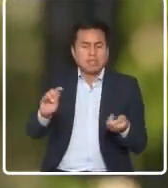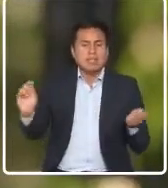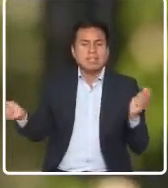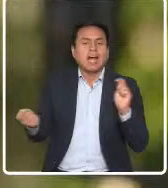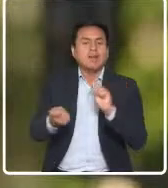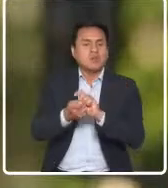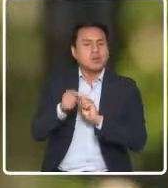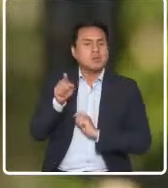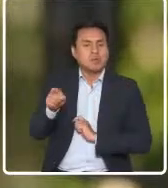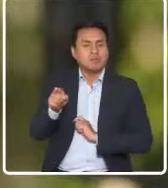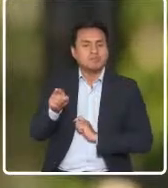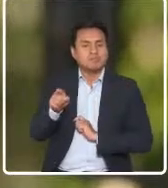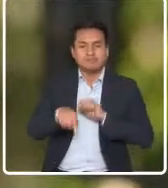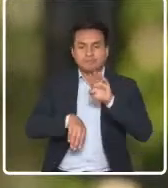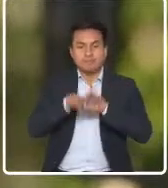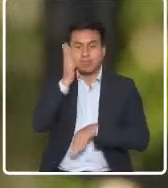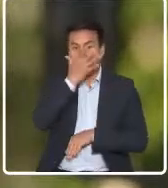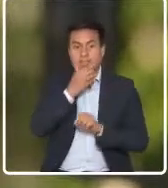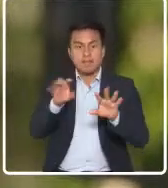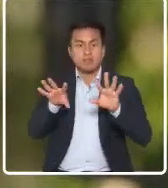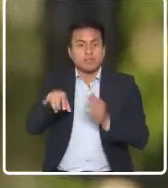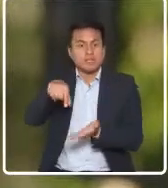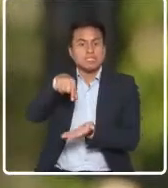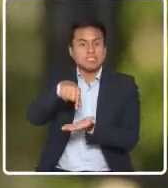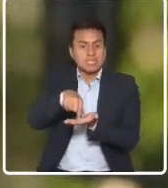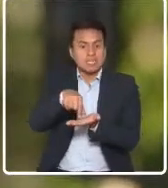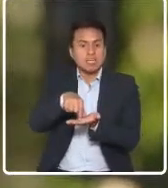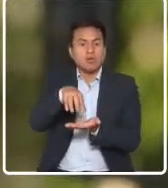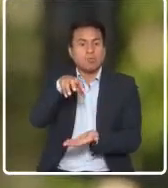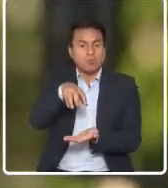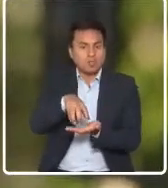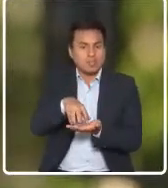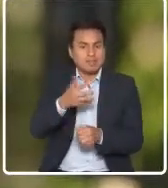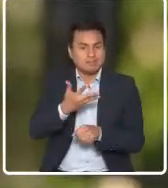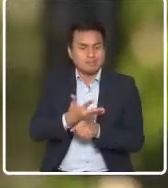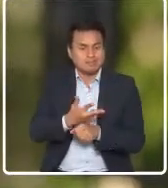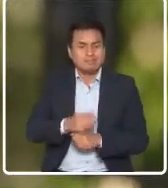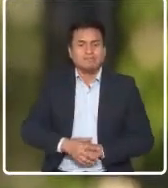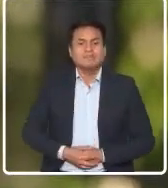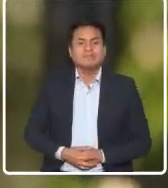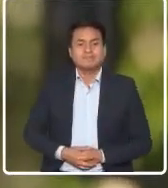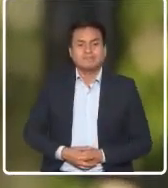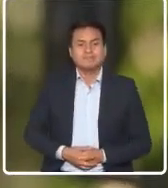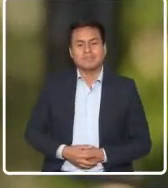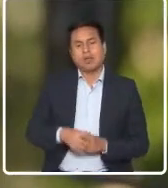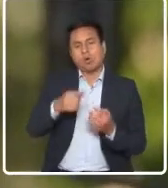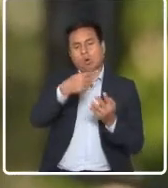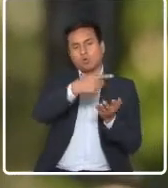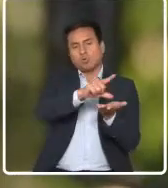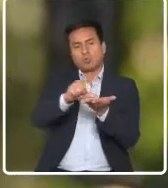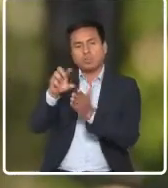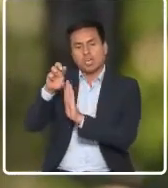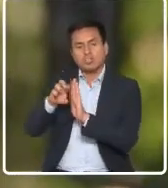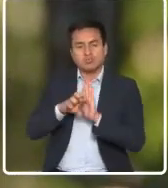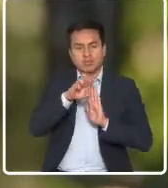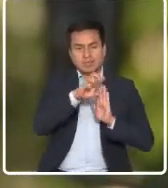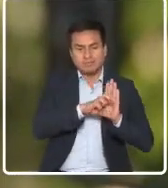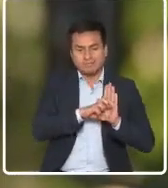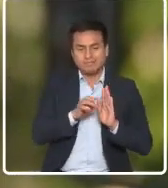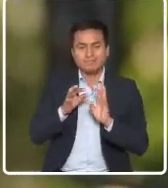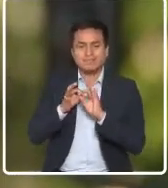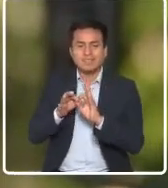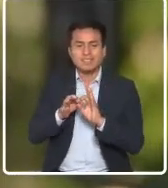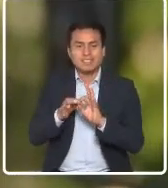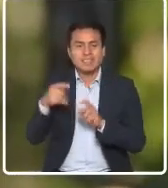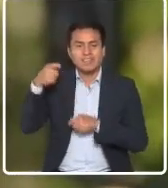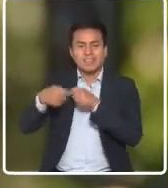transformó en una de las más hermosas sedes de nuestra comuna, entre tantos otros proyectos,